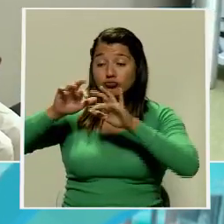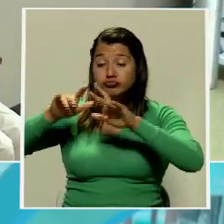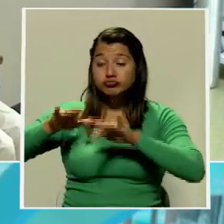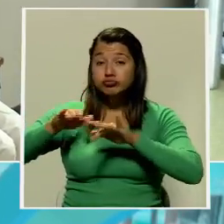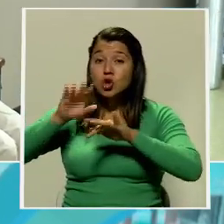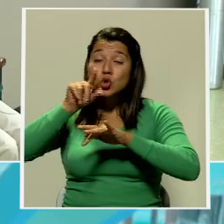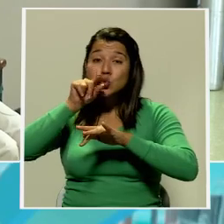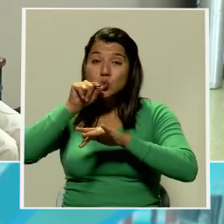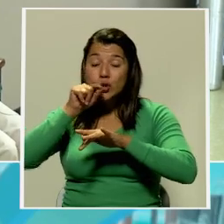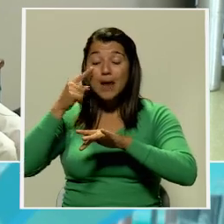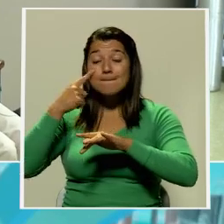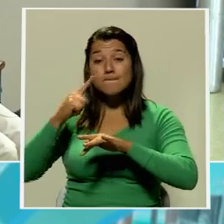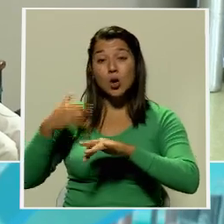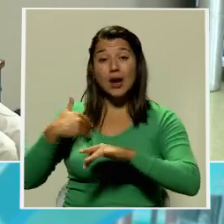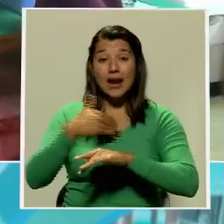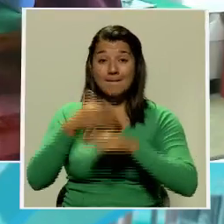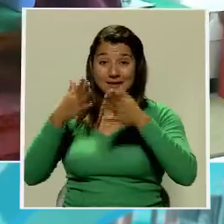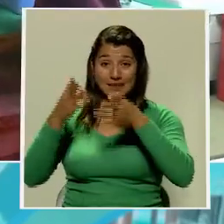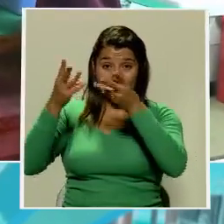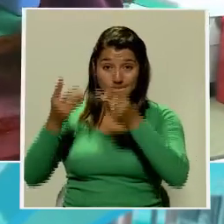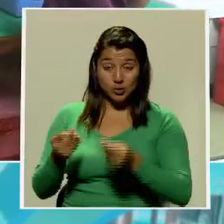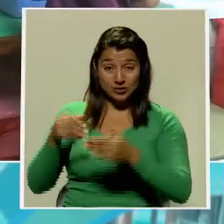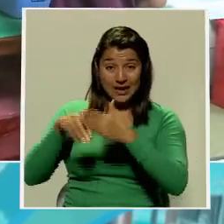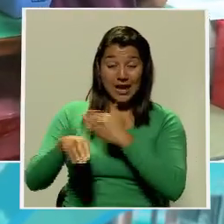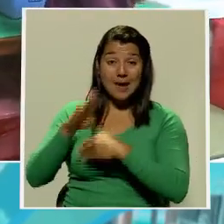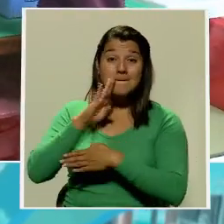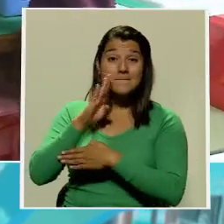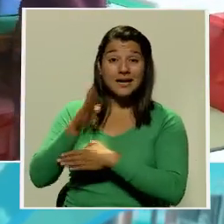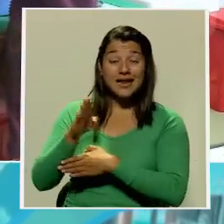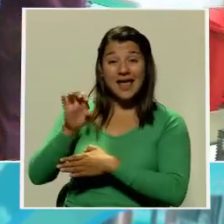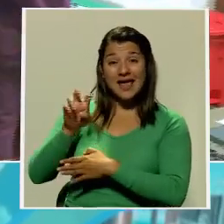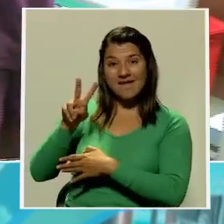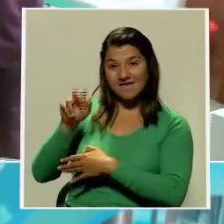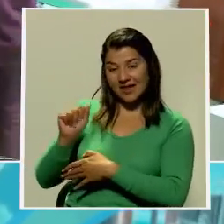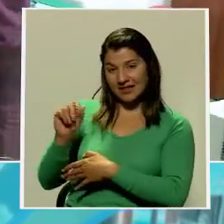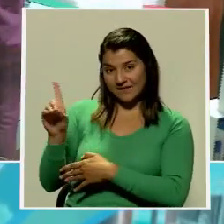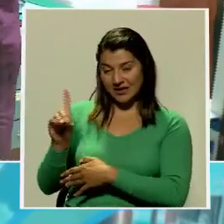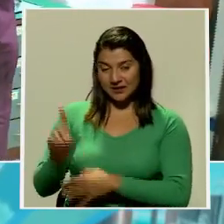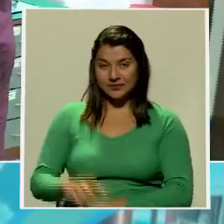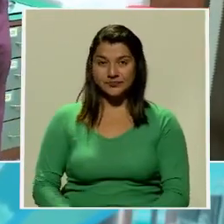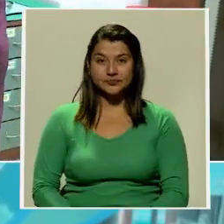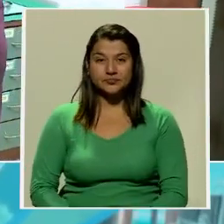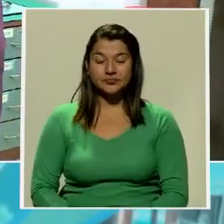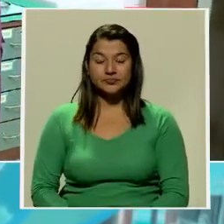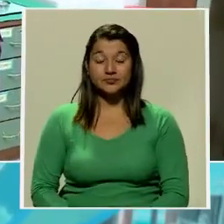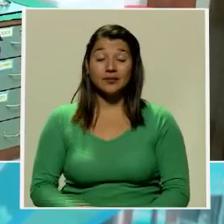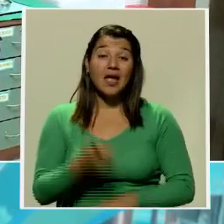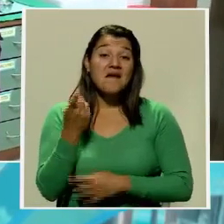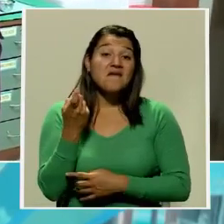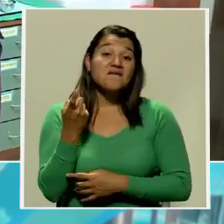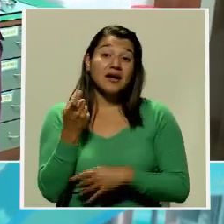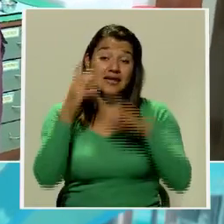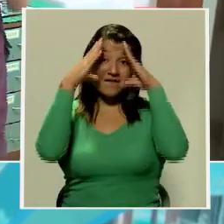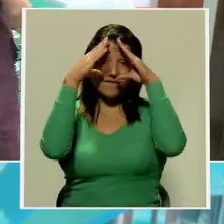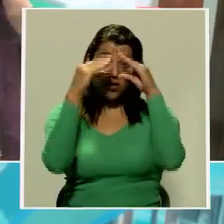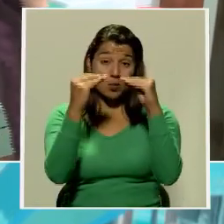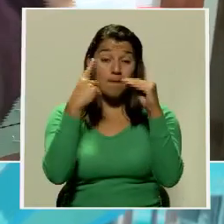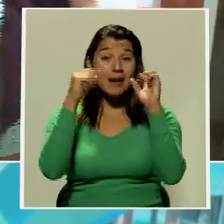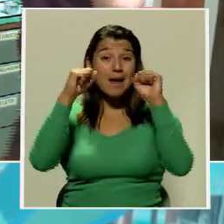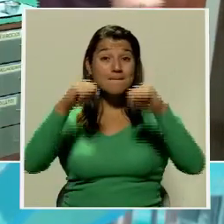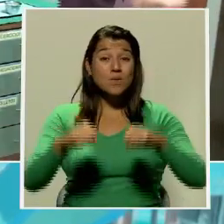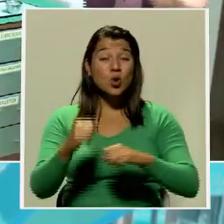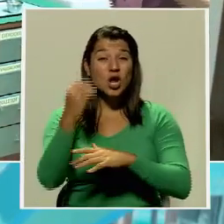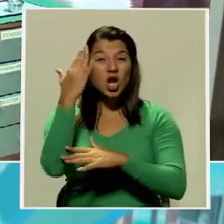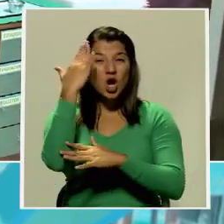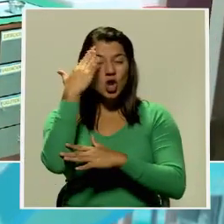Estado de Presupuestos de Bélgica, Eva de Blicker. Faltan datos para conocer mejor